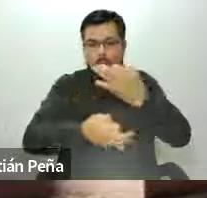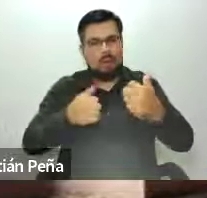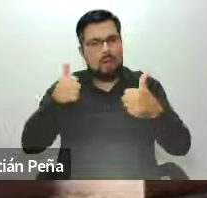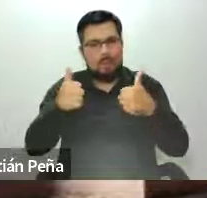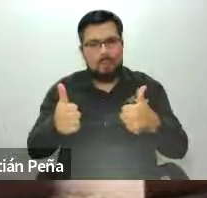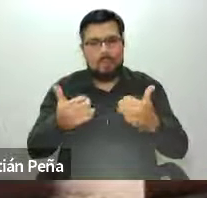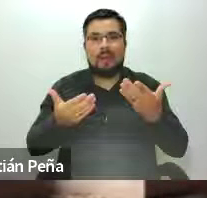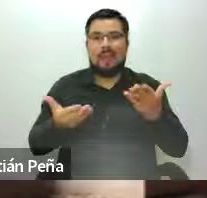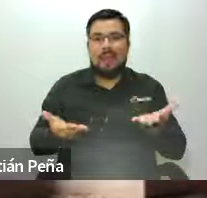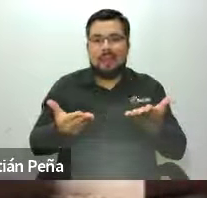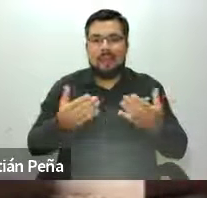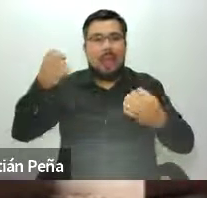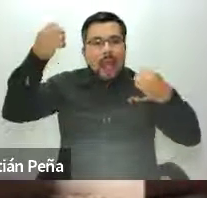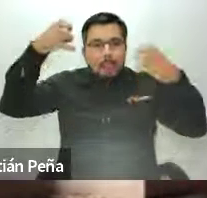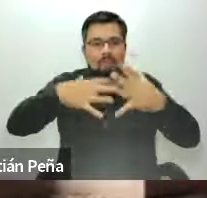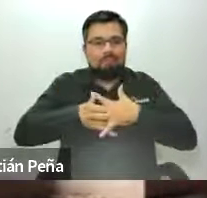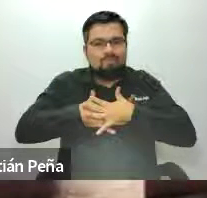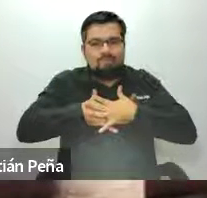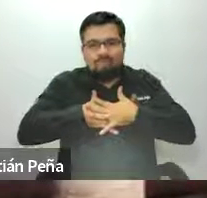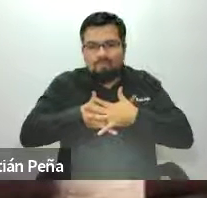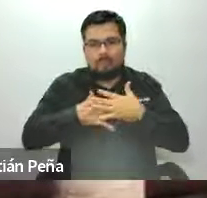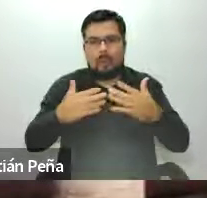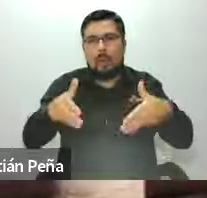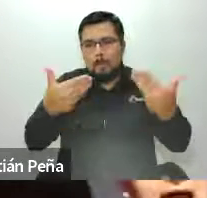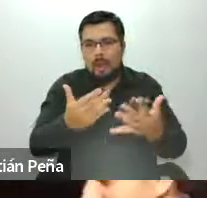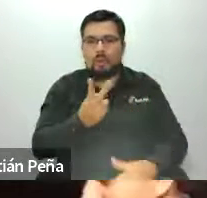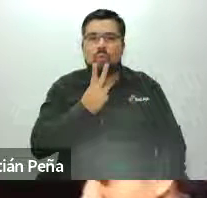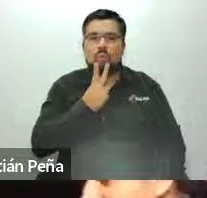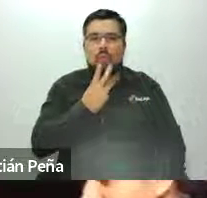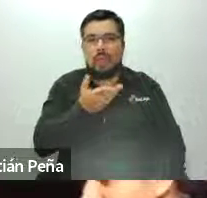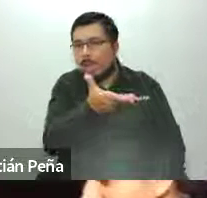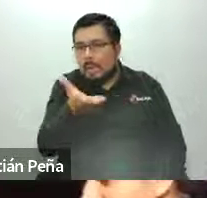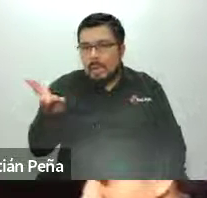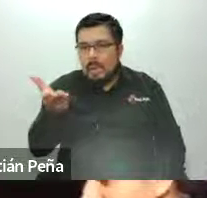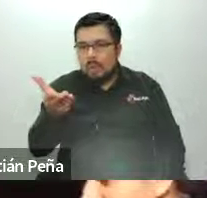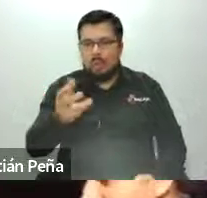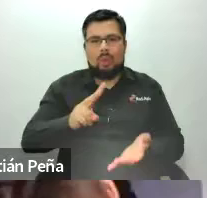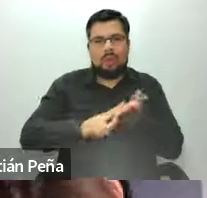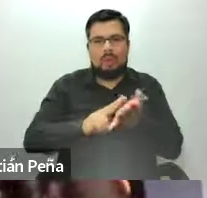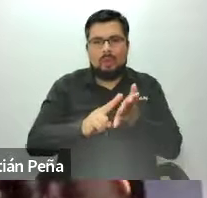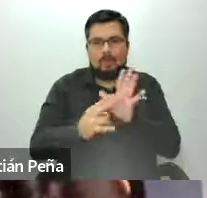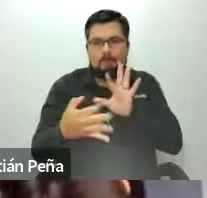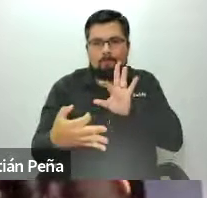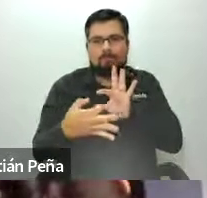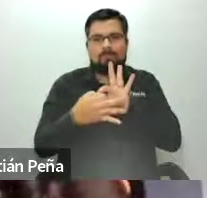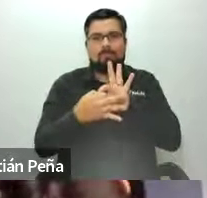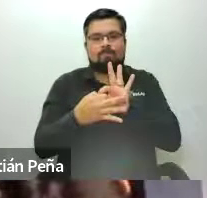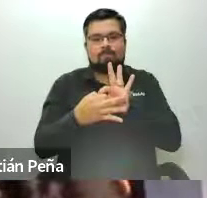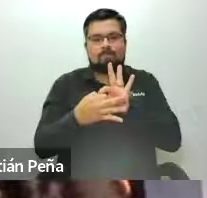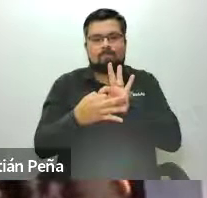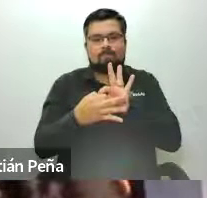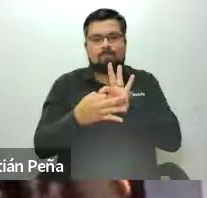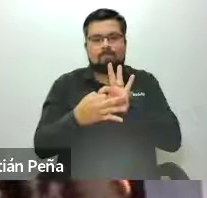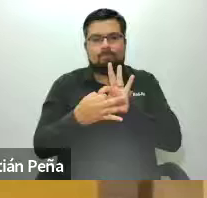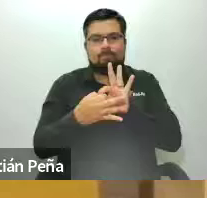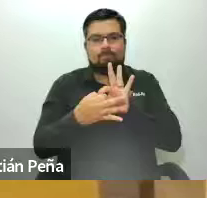con sentido para su vida, que ellos estén realmente involucrados e involucradas